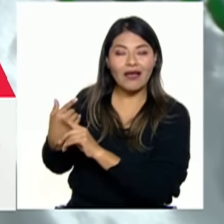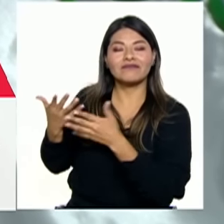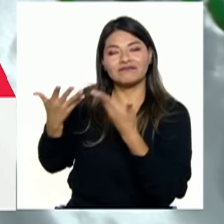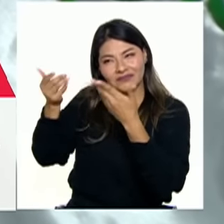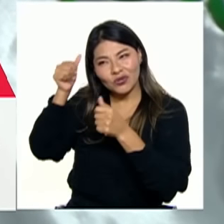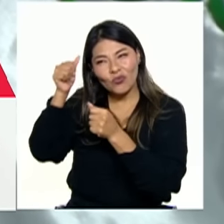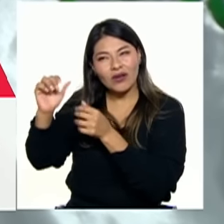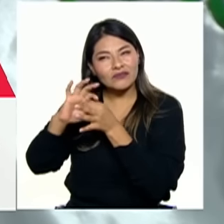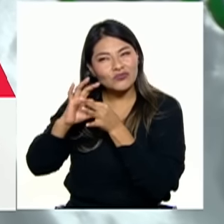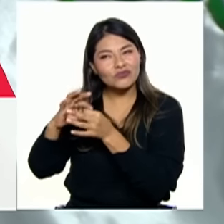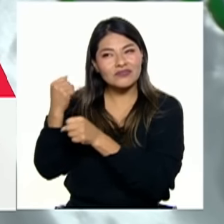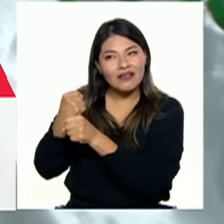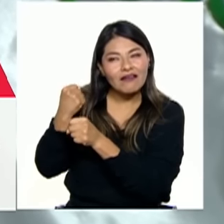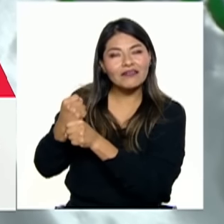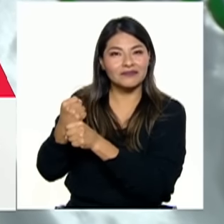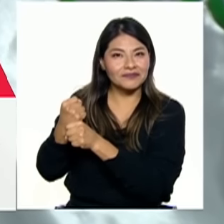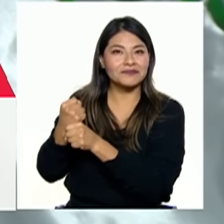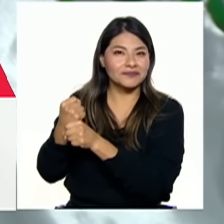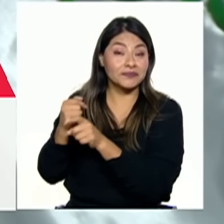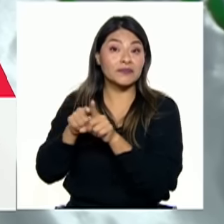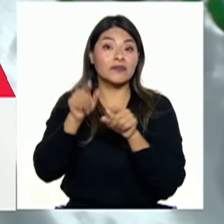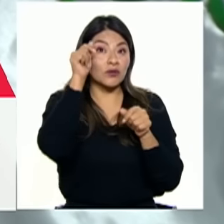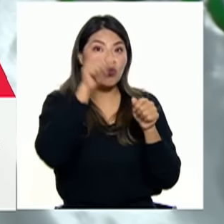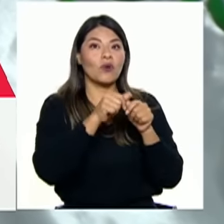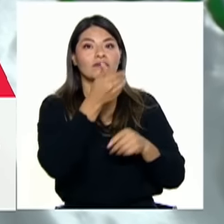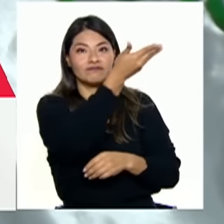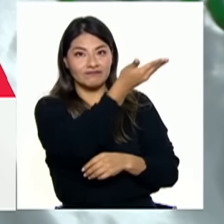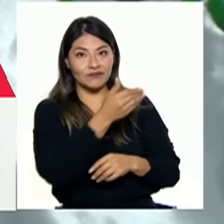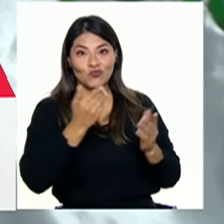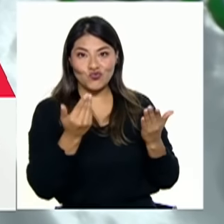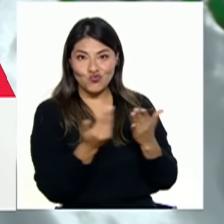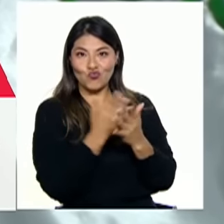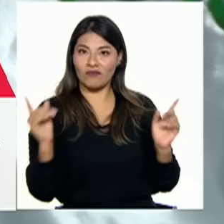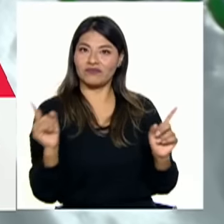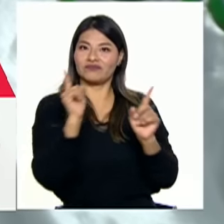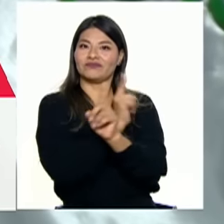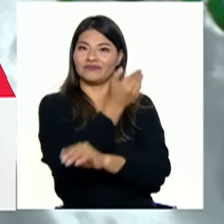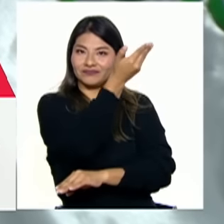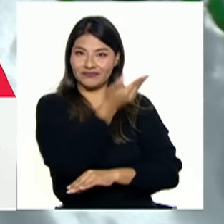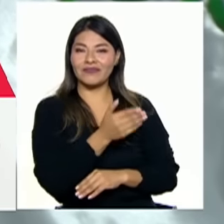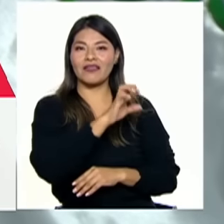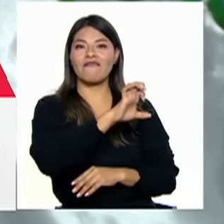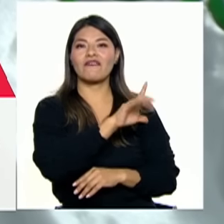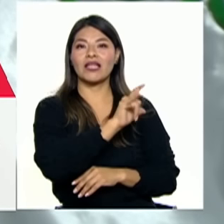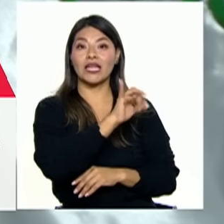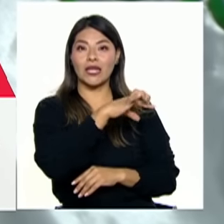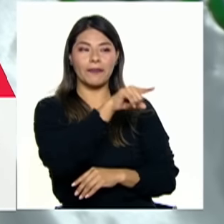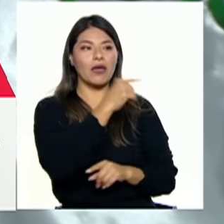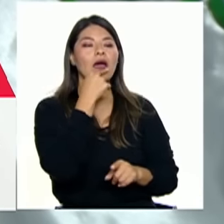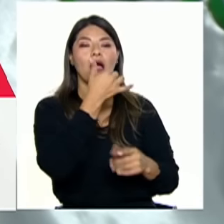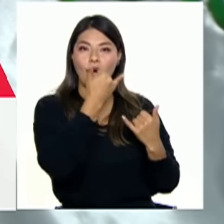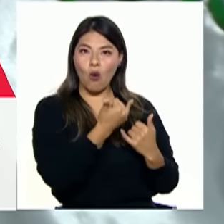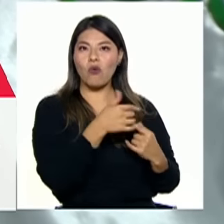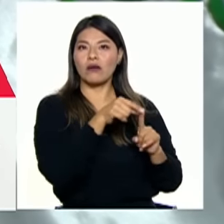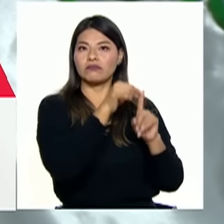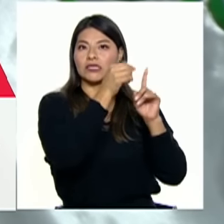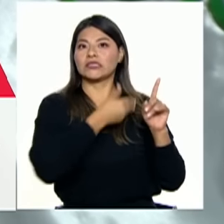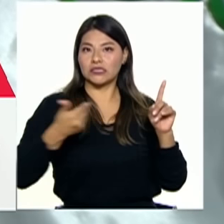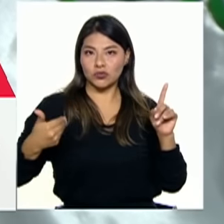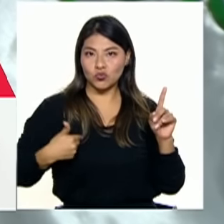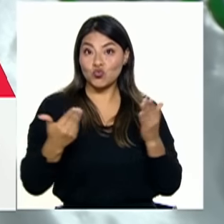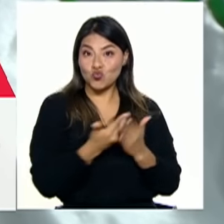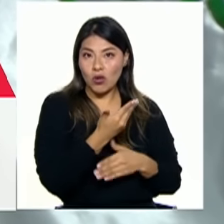realizado. Además, estoy seguro que con Felipe James, presidente electo, continuaremos trabajando